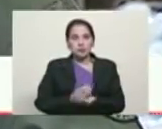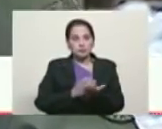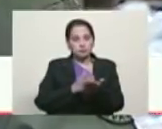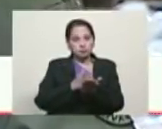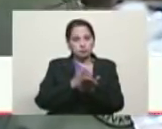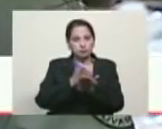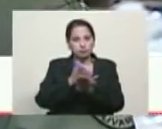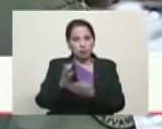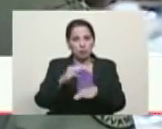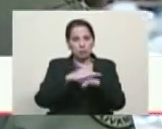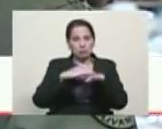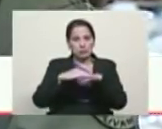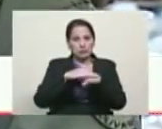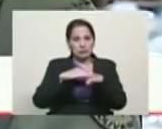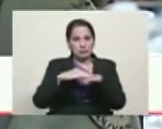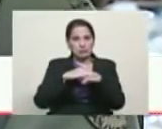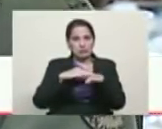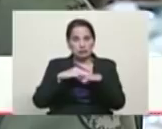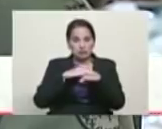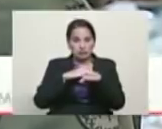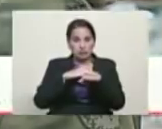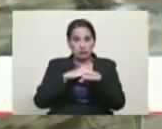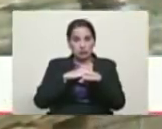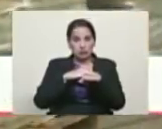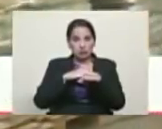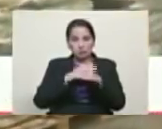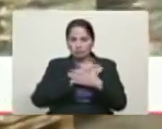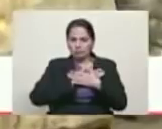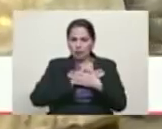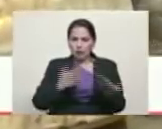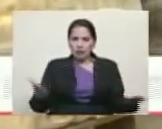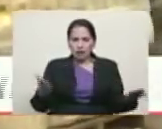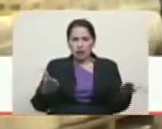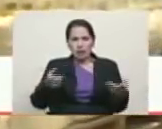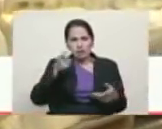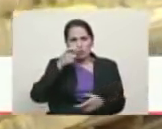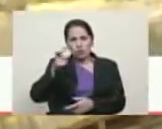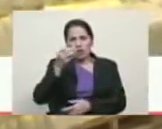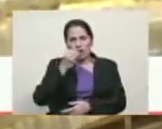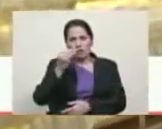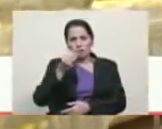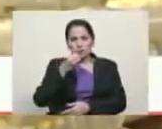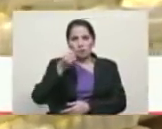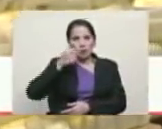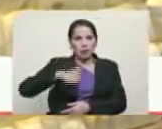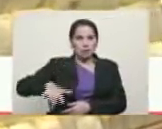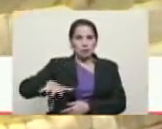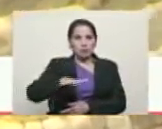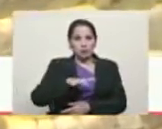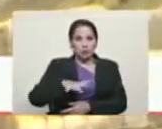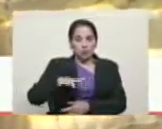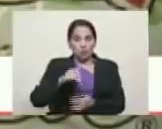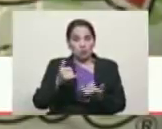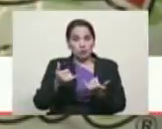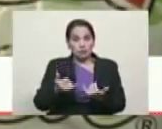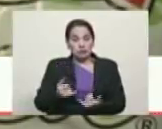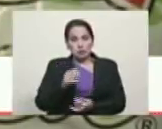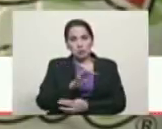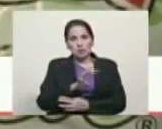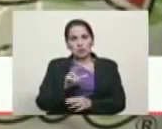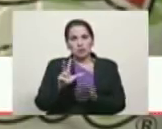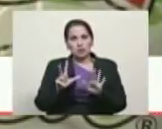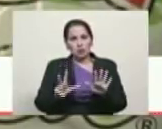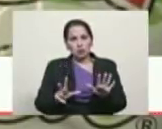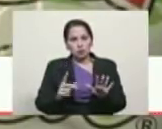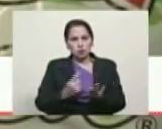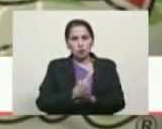conducir las riendas de este ministerio, cuya misión es garantizar la seguridad alimentaria de nuestro pueblo. Hemos ya, en menos de 48 horas, mi